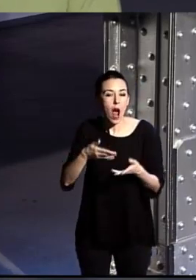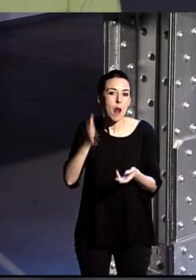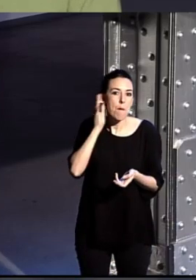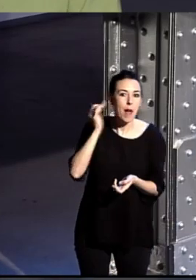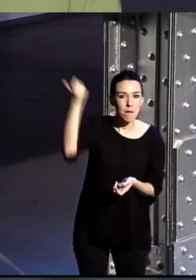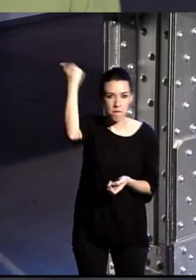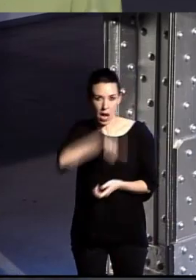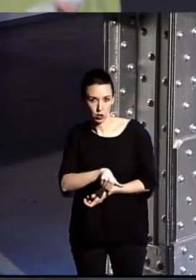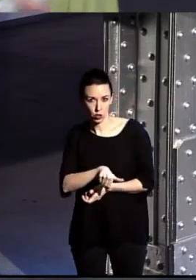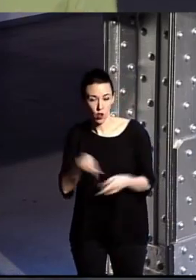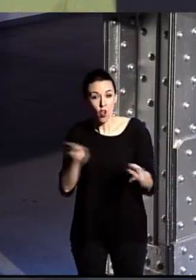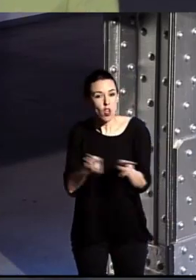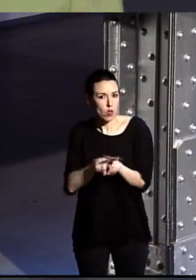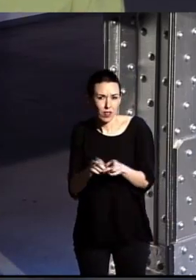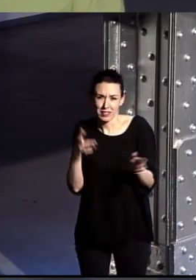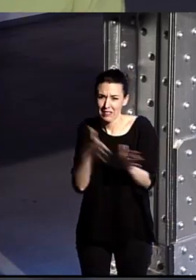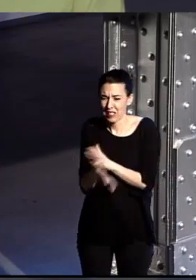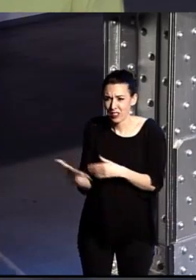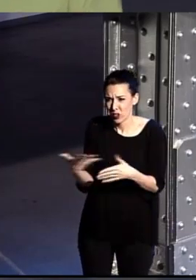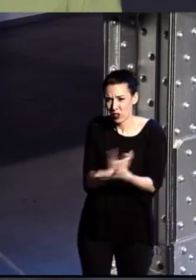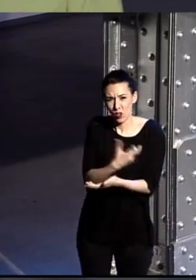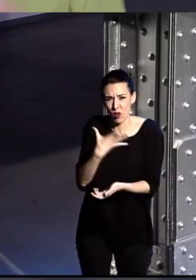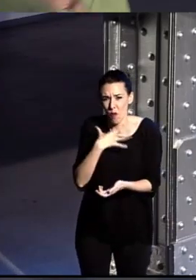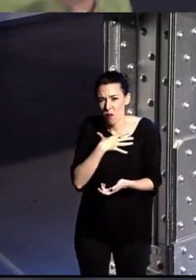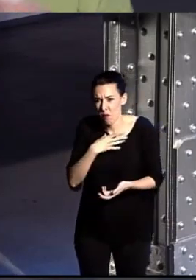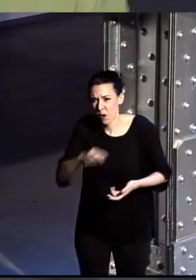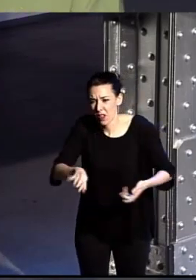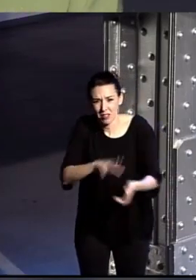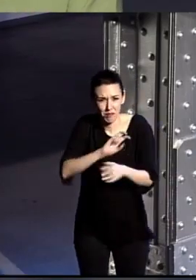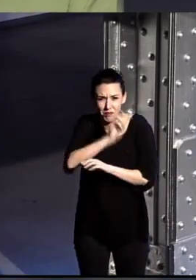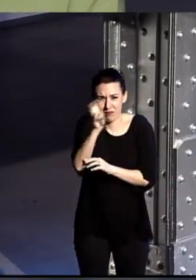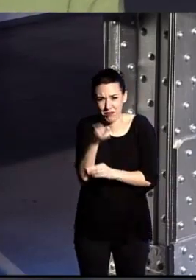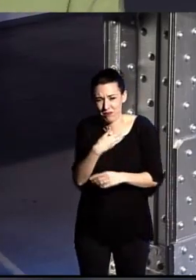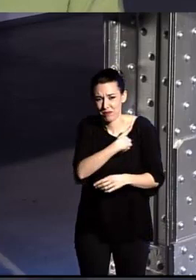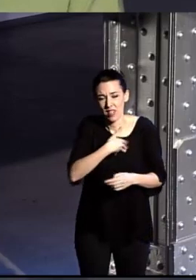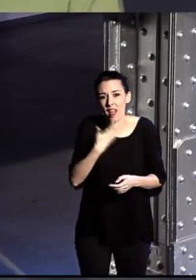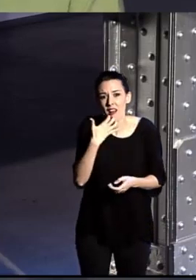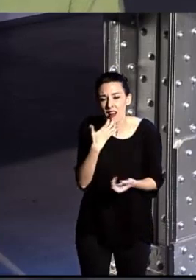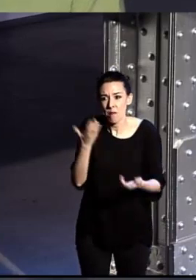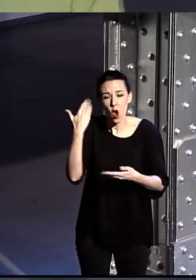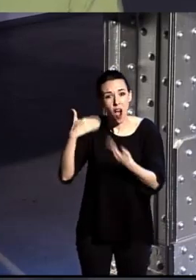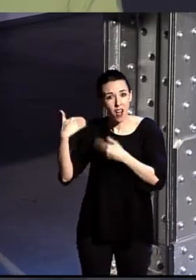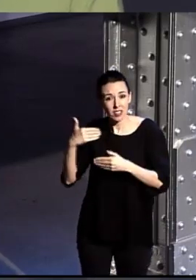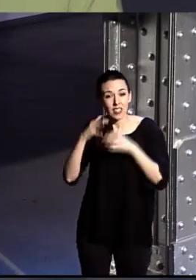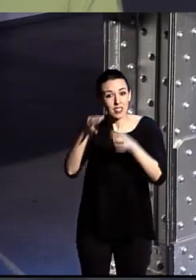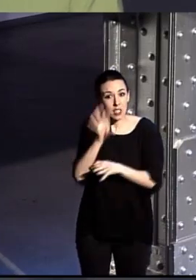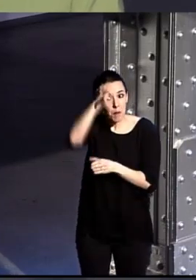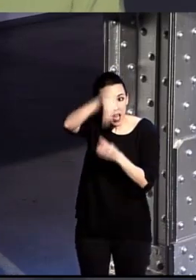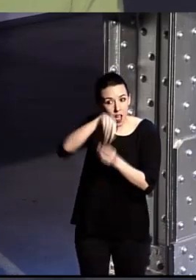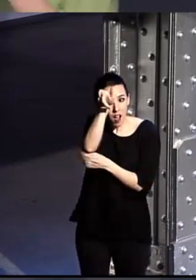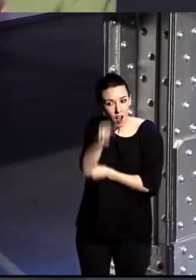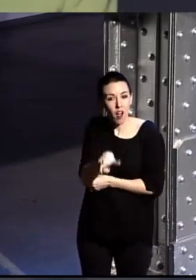marimacho, que era un cajón desastre donde podían entrar literatas, o sea, podían entrar varios ejemplos de los anteriores siempre y cuando se